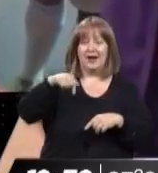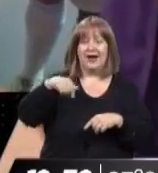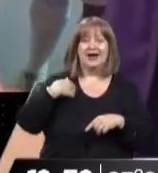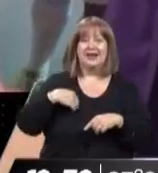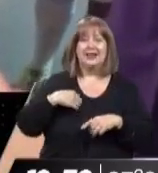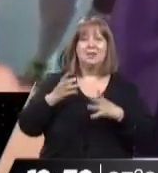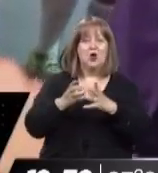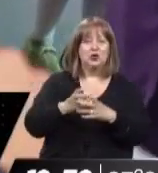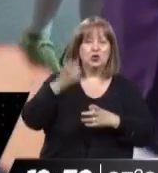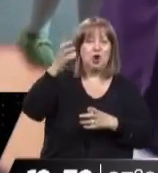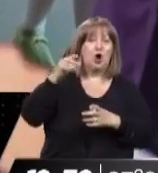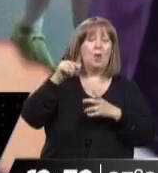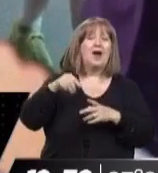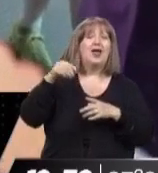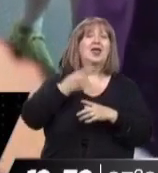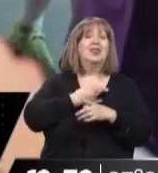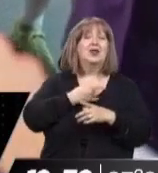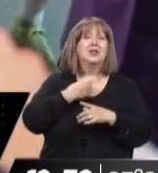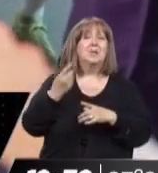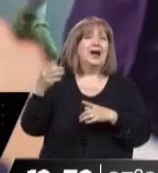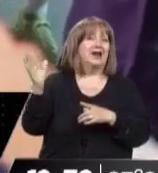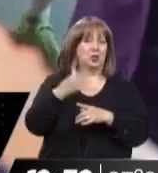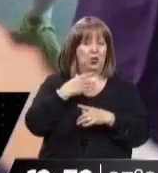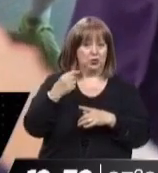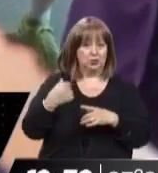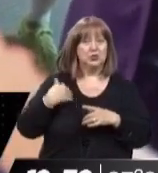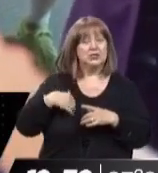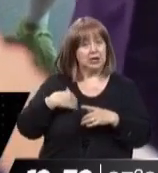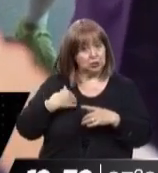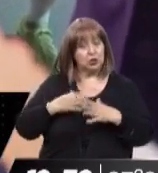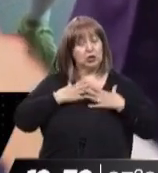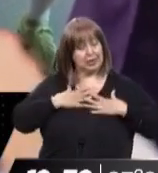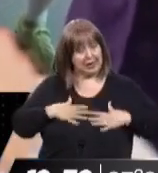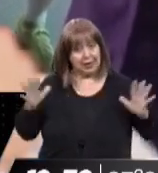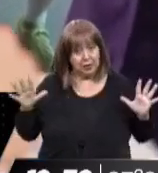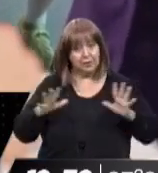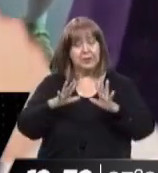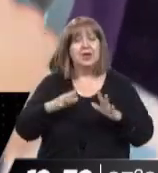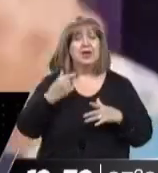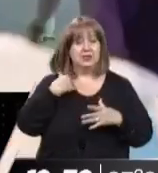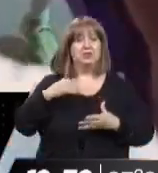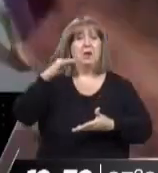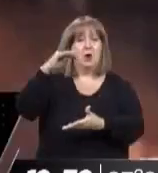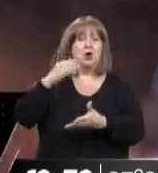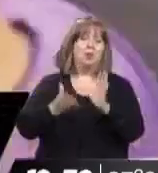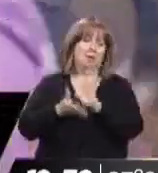trajo acá para que la levantemos en el Maracaná, muchachos. Para que sea más lindo para todos. Así que salgamos confiados y tranquilos, que esta la vamos a llevar para casa.